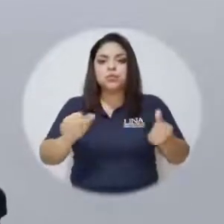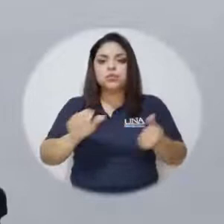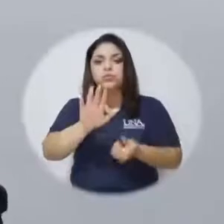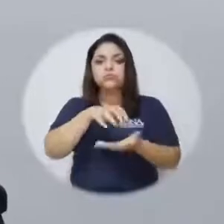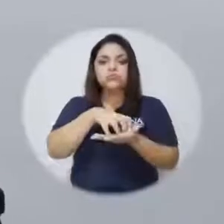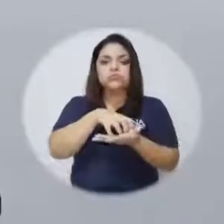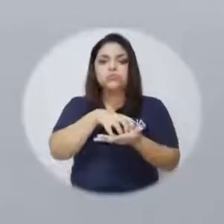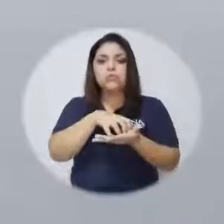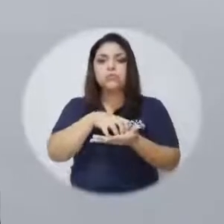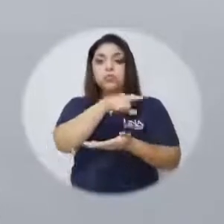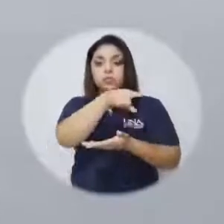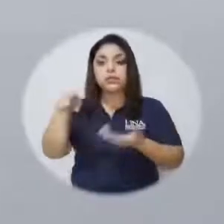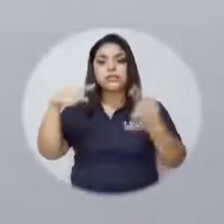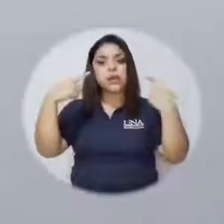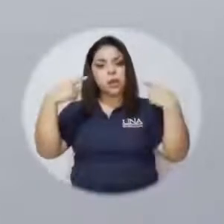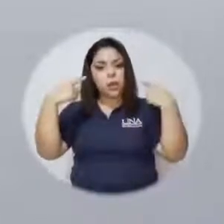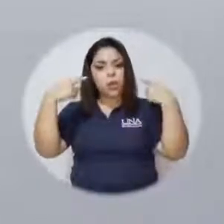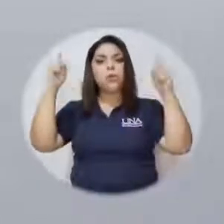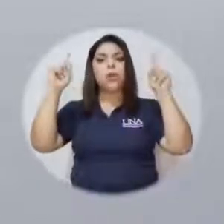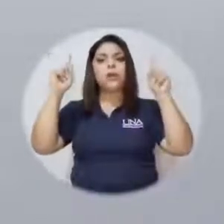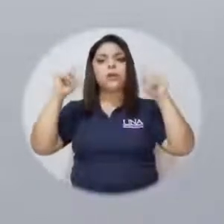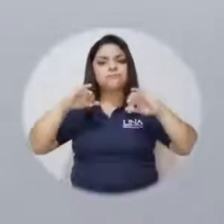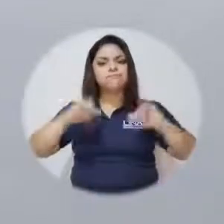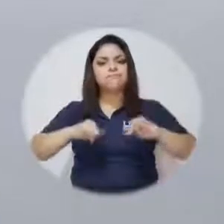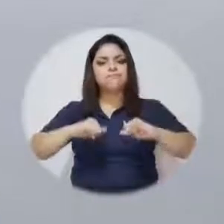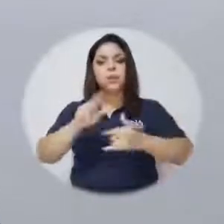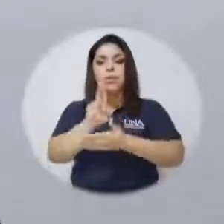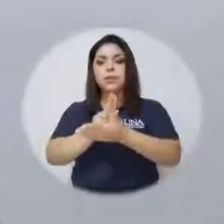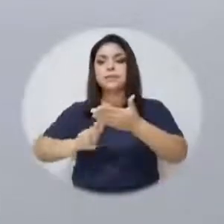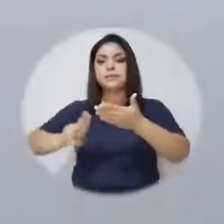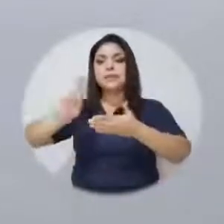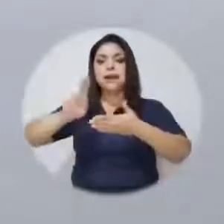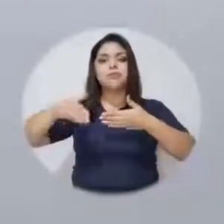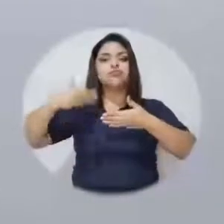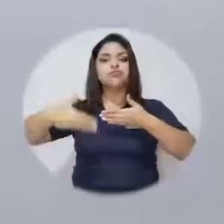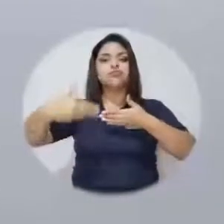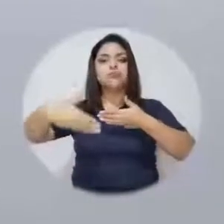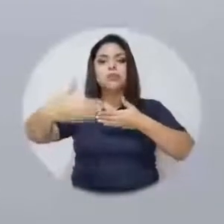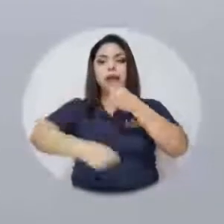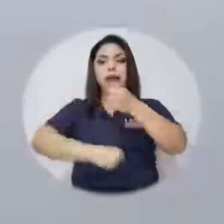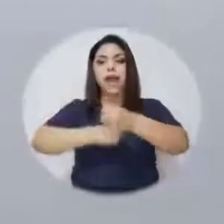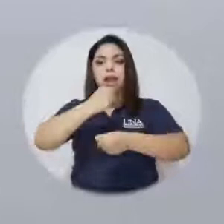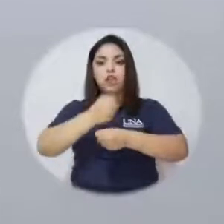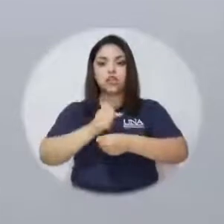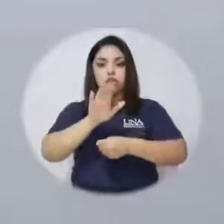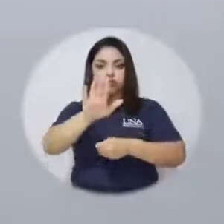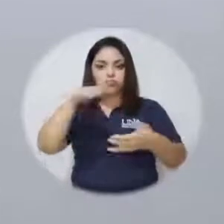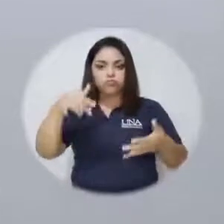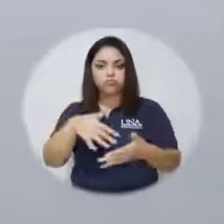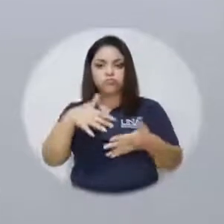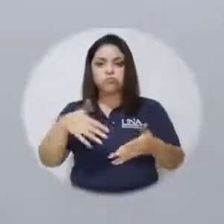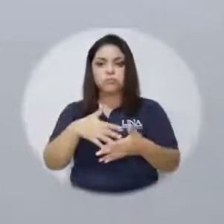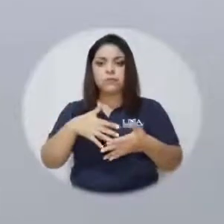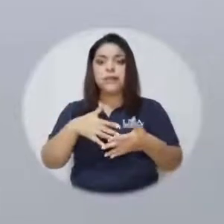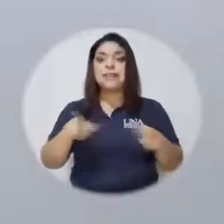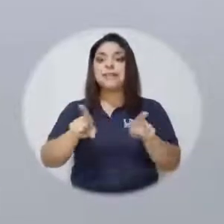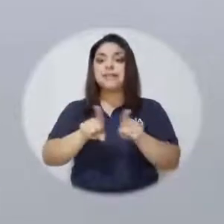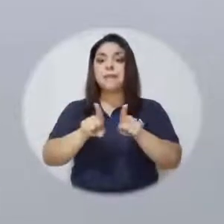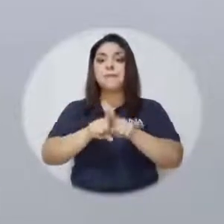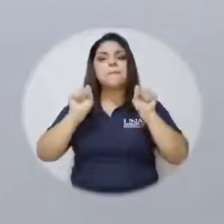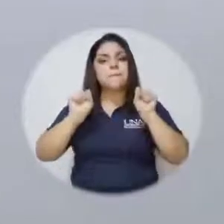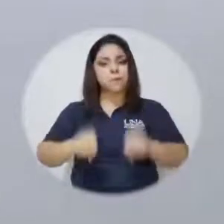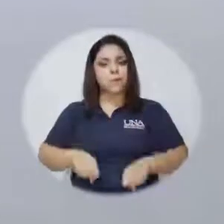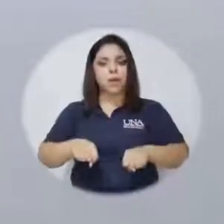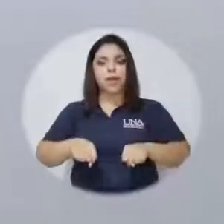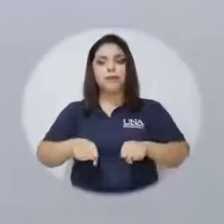para que usted logre no solo estar en la universidad los años que corresponden a su plan de estudios, sino a que pueda